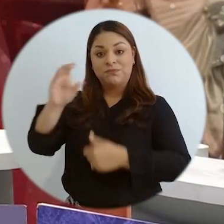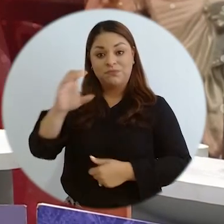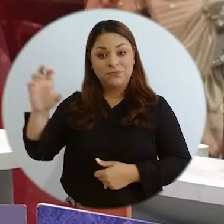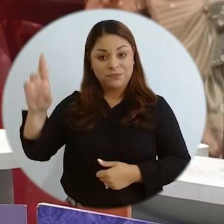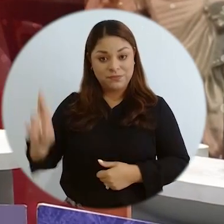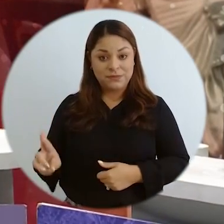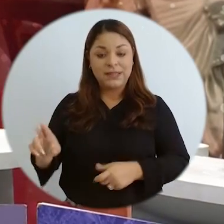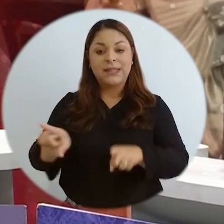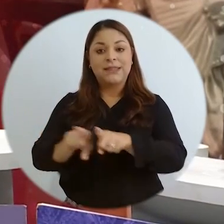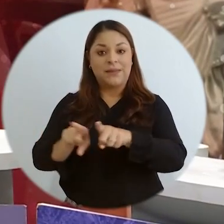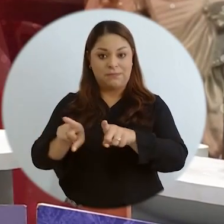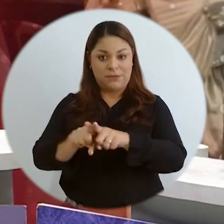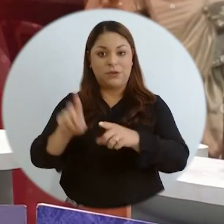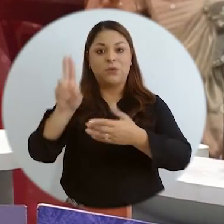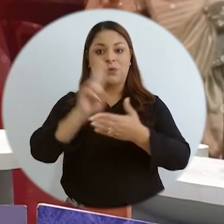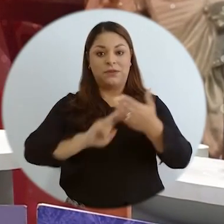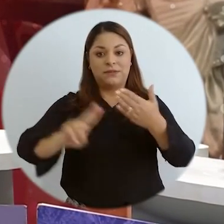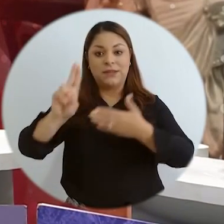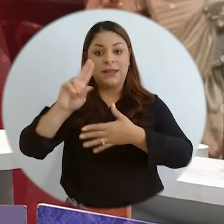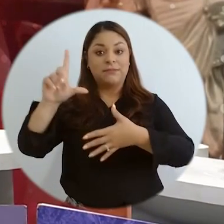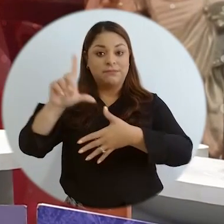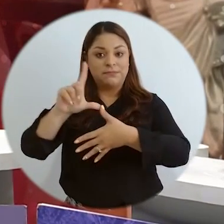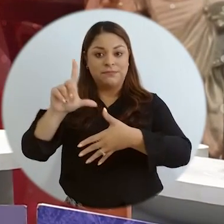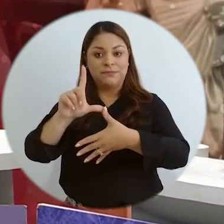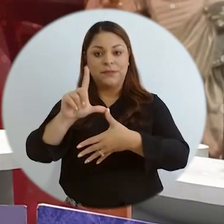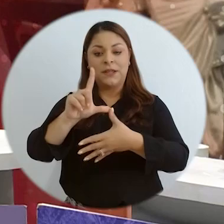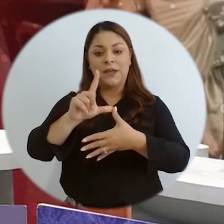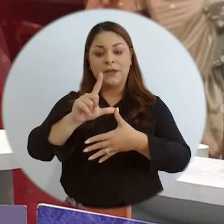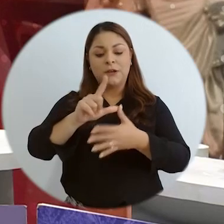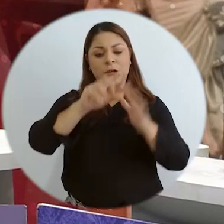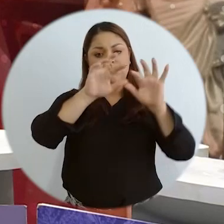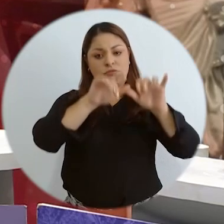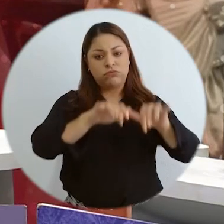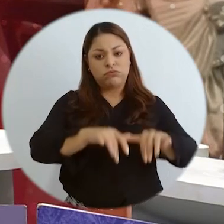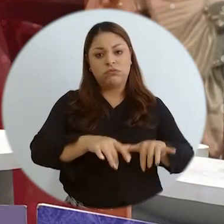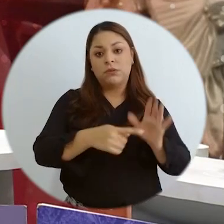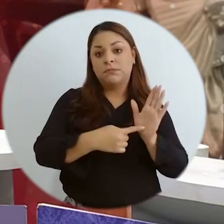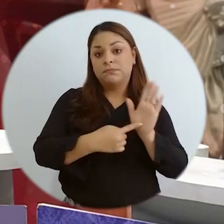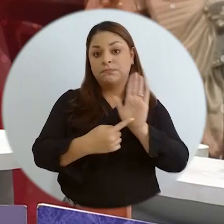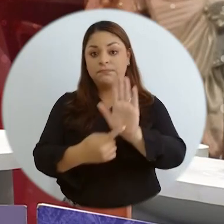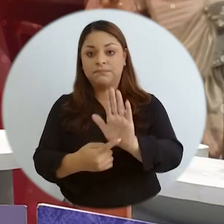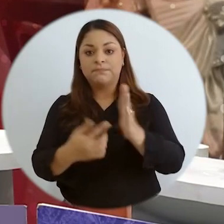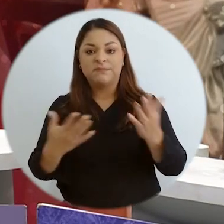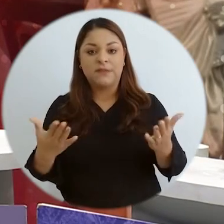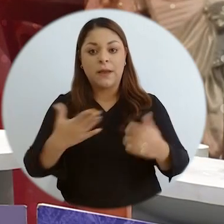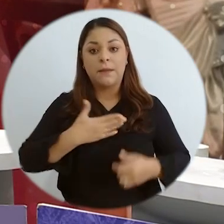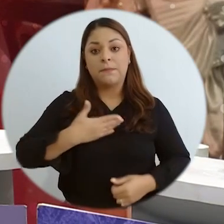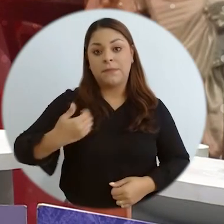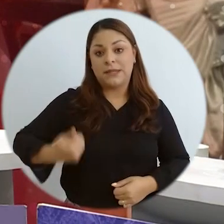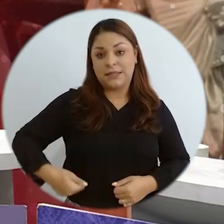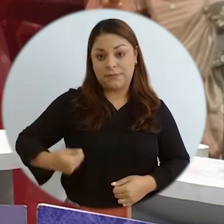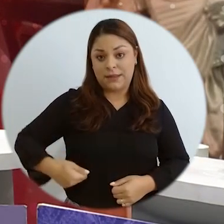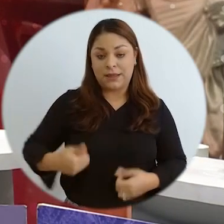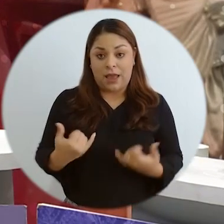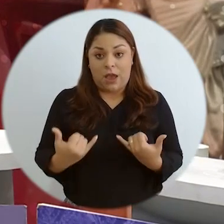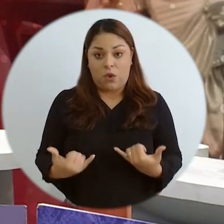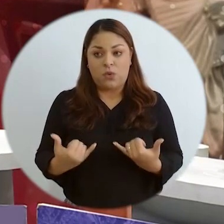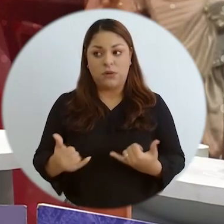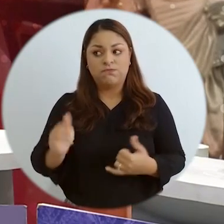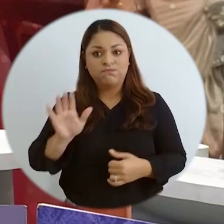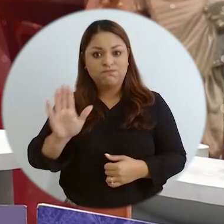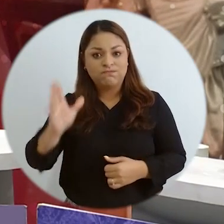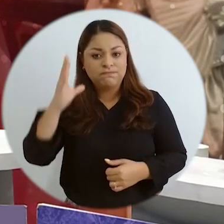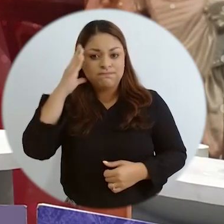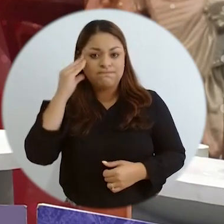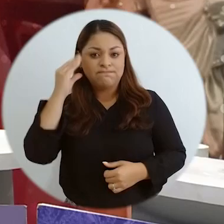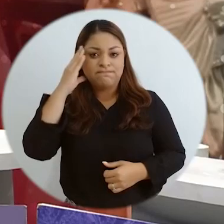Rica y la Universidad Latina, evidencian que el presidente está